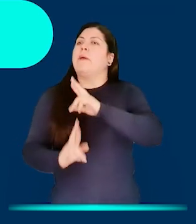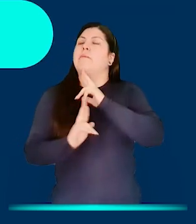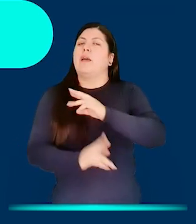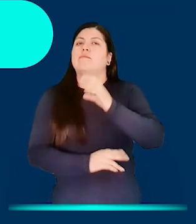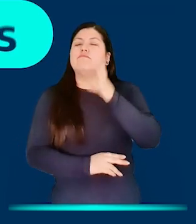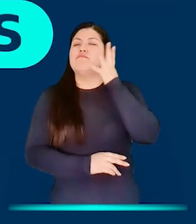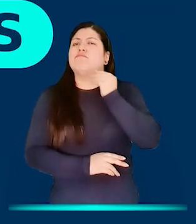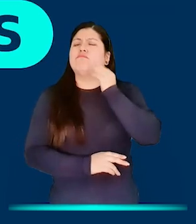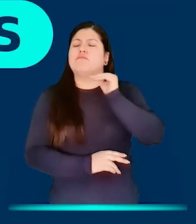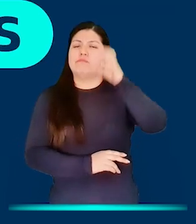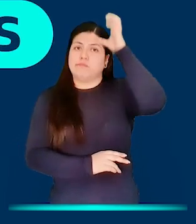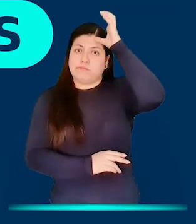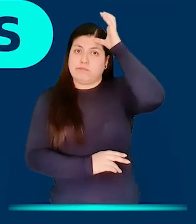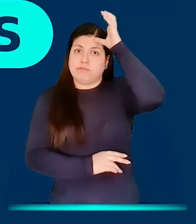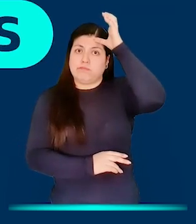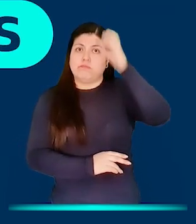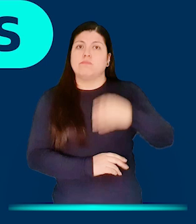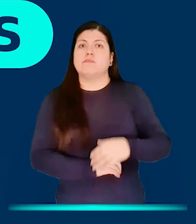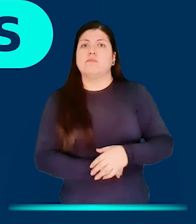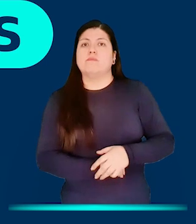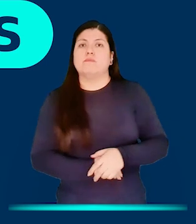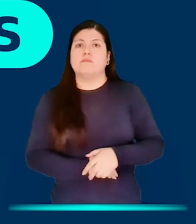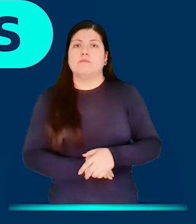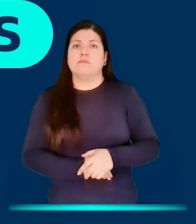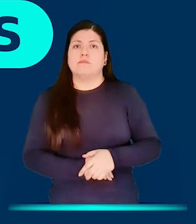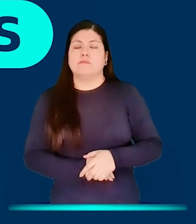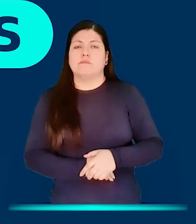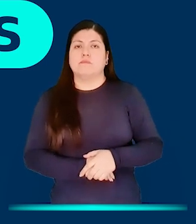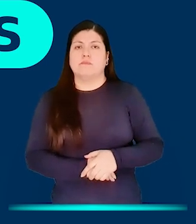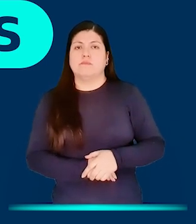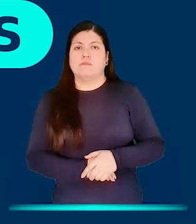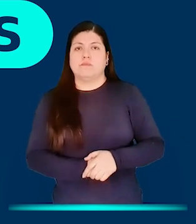de los ciudadanos, las respuestas de los expertos.